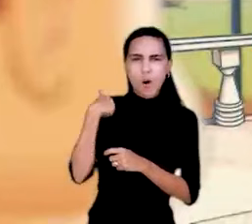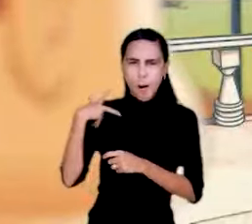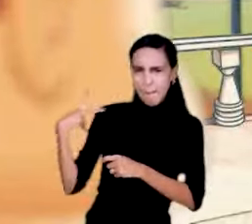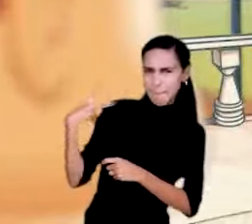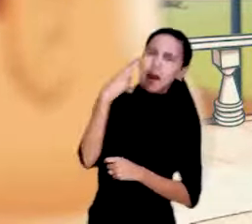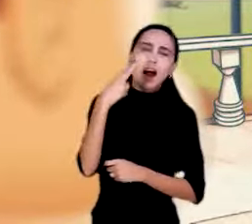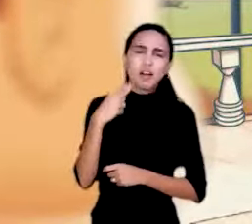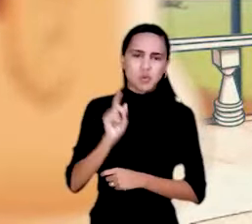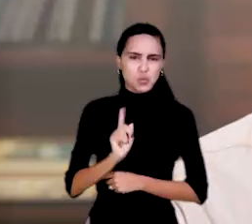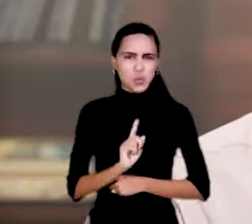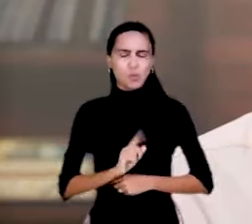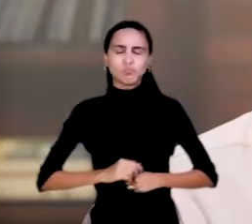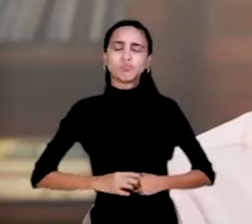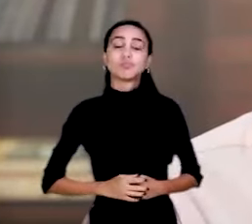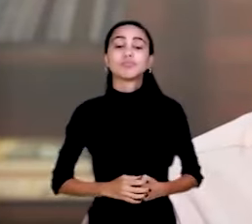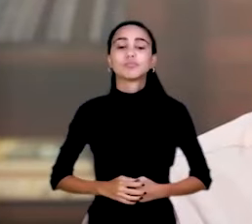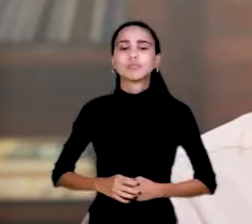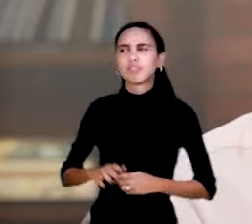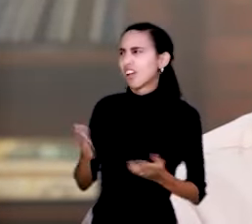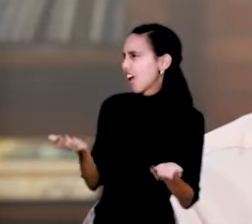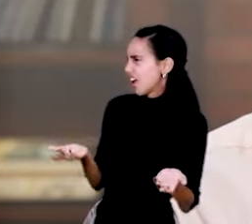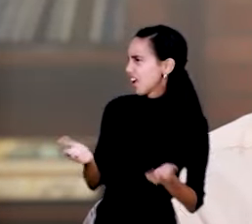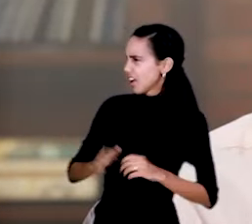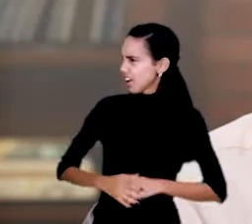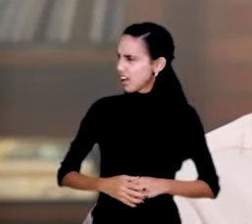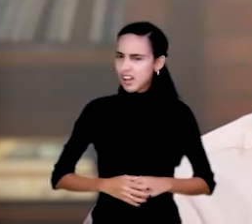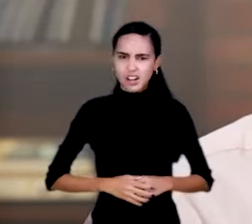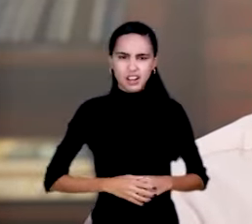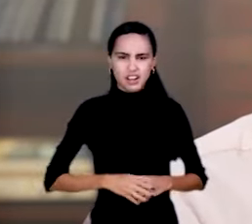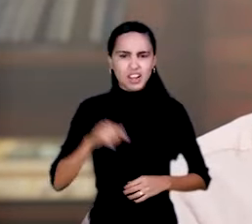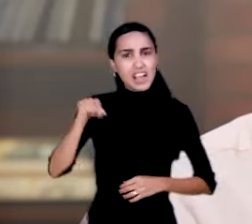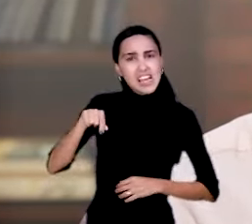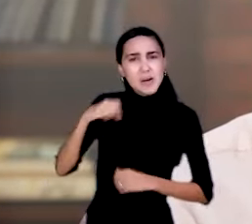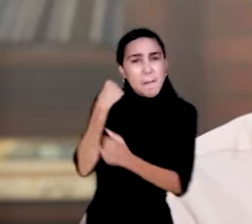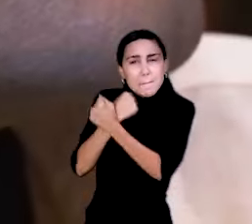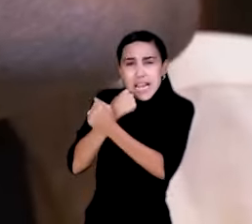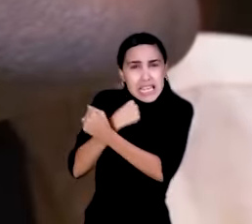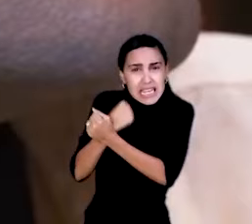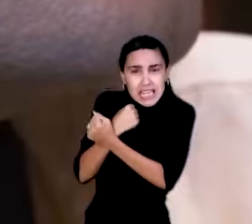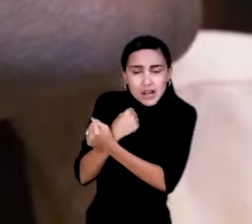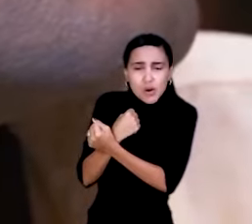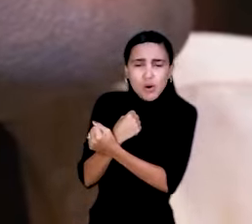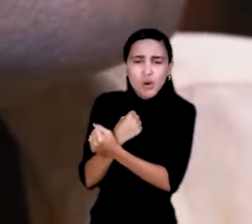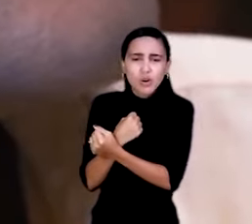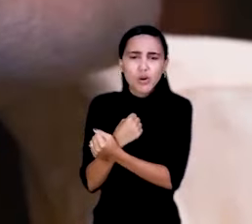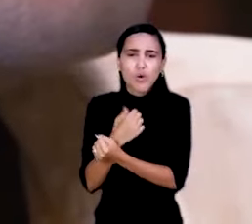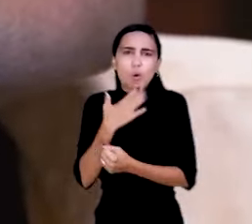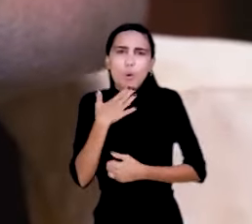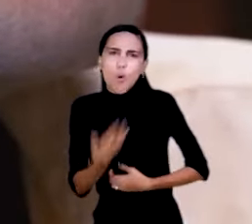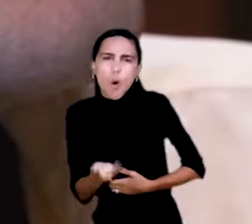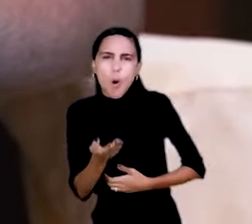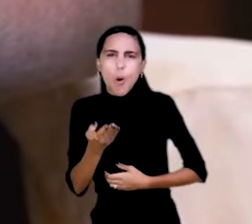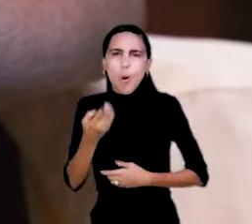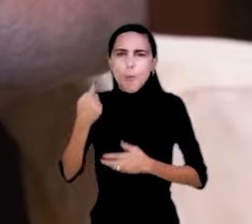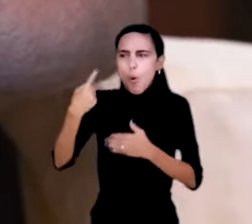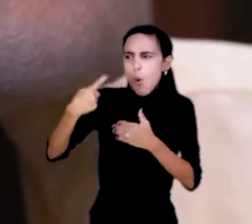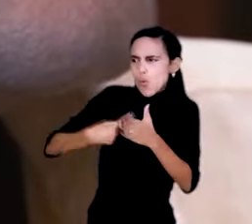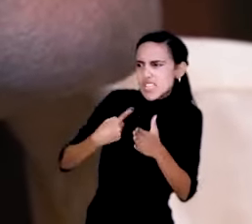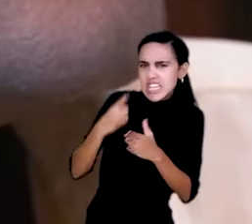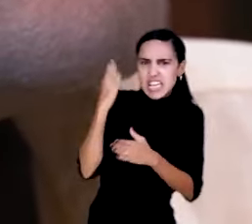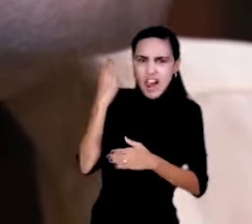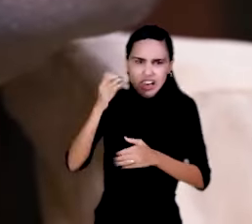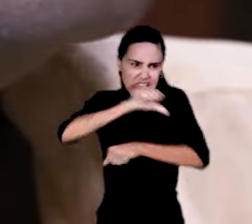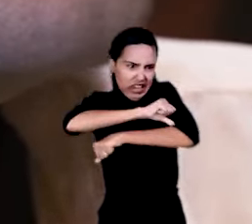picar. Pero qué barbaridad. Pipo, eso es un peligro. ¿Cómo van a andar con cuchillas esos